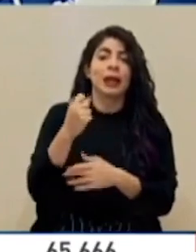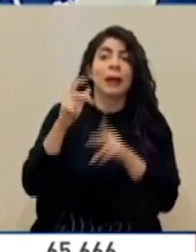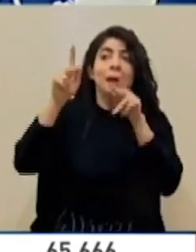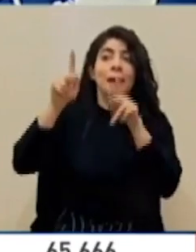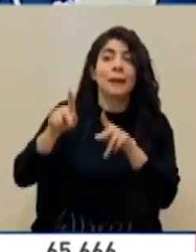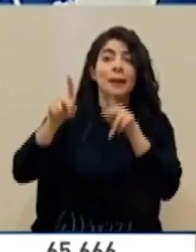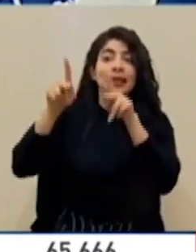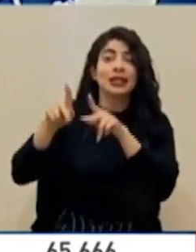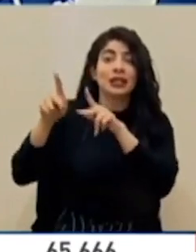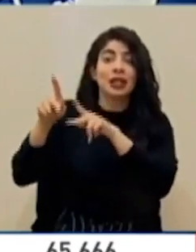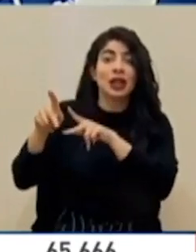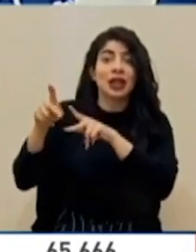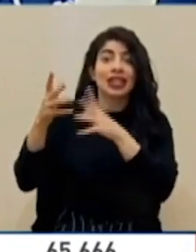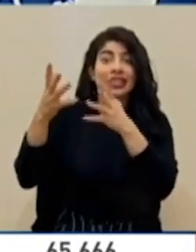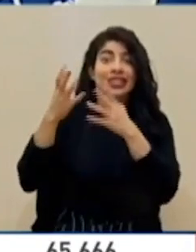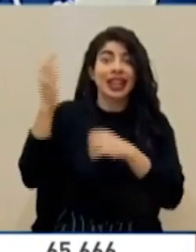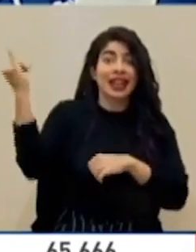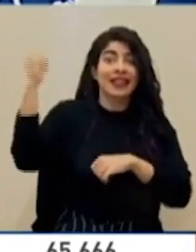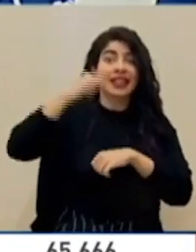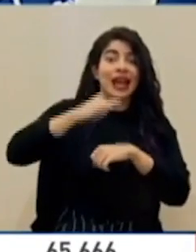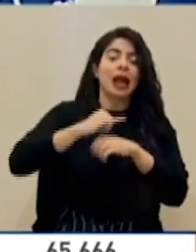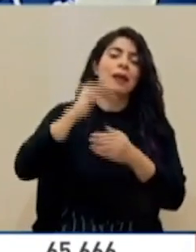personas dispuestas a viajar.